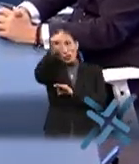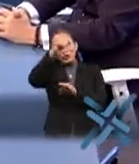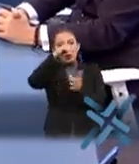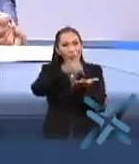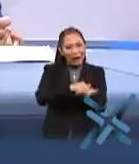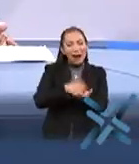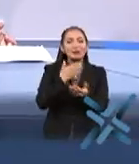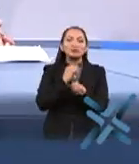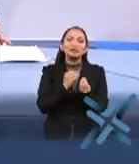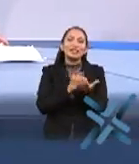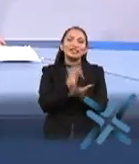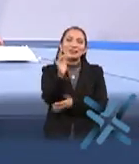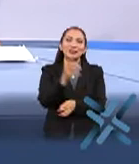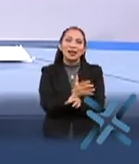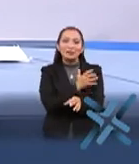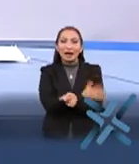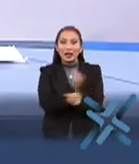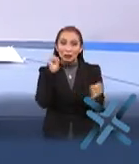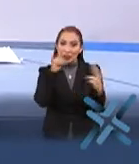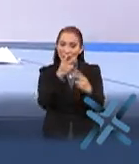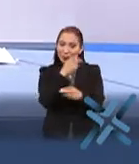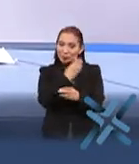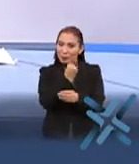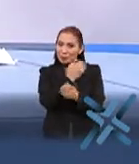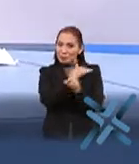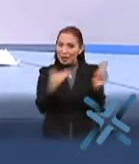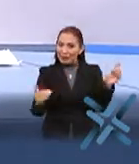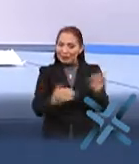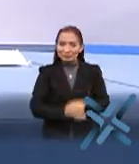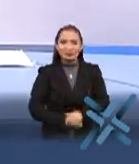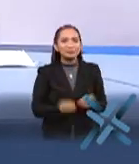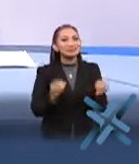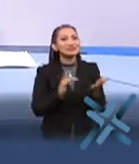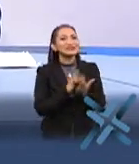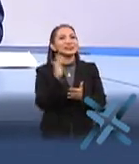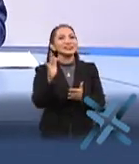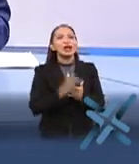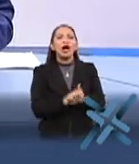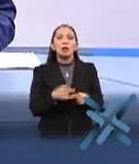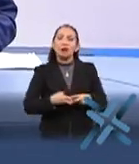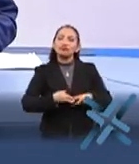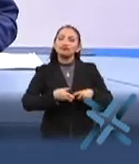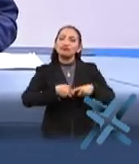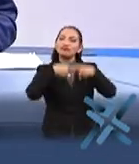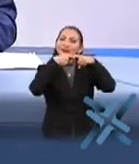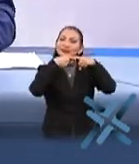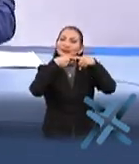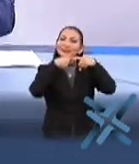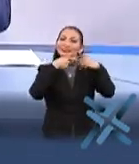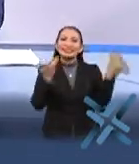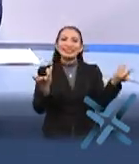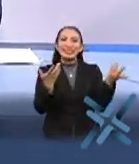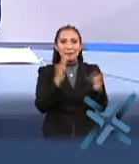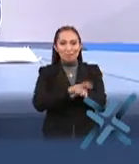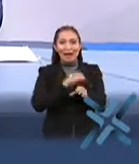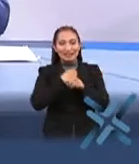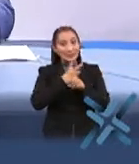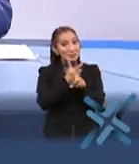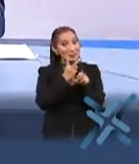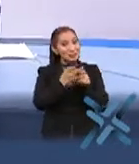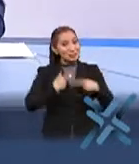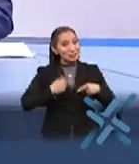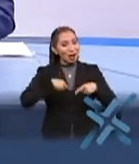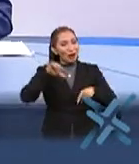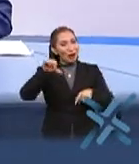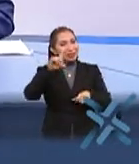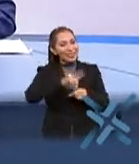de México. Muchísimas gracias por estar con gracias y nosotros. nos vemos a las 9:30 de la noche. Gracias, Omar. Muchísimas gracias. Vamos a hacer una pausa y tenemos más invitados en